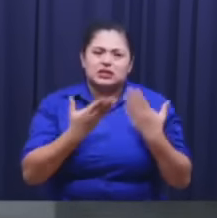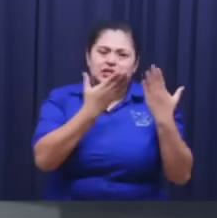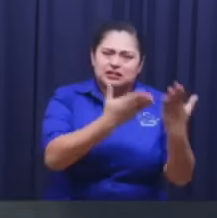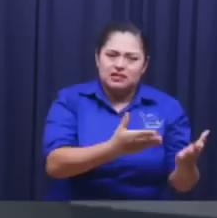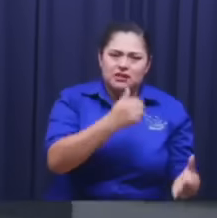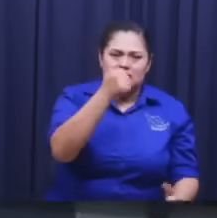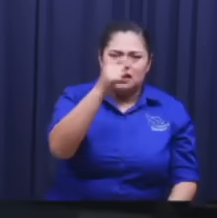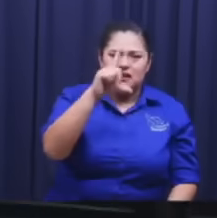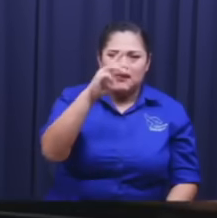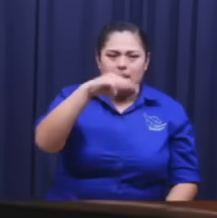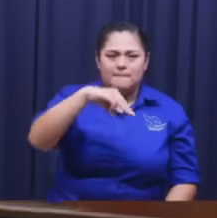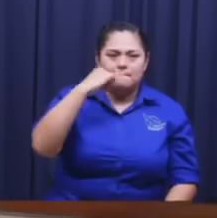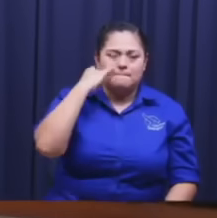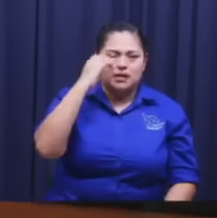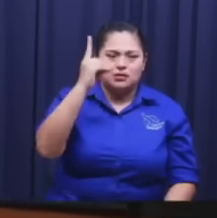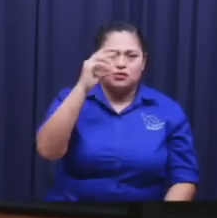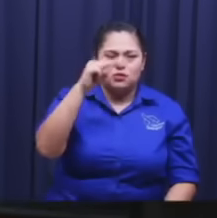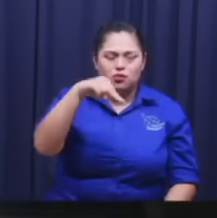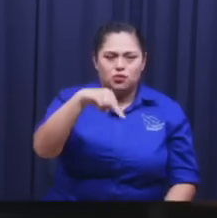¿Por qué?